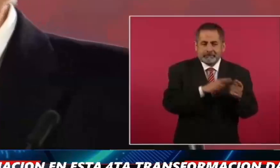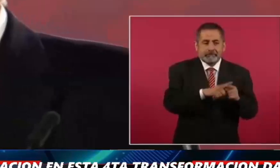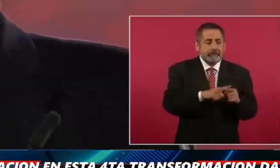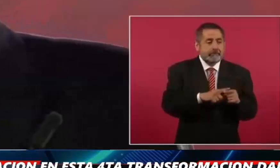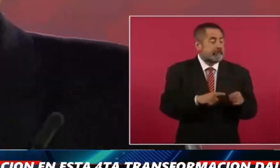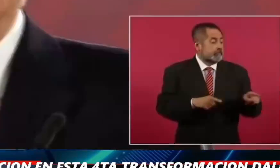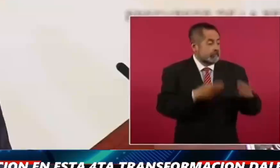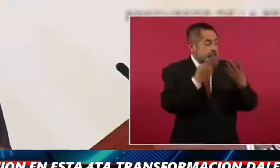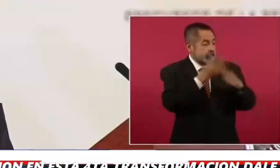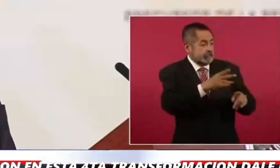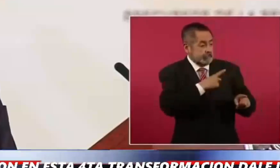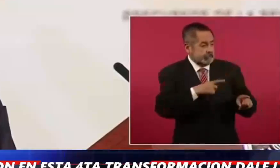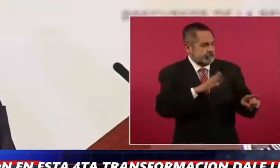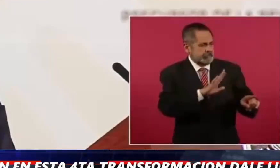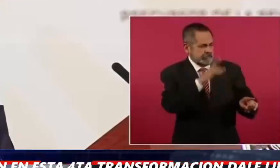privadas en deuda pública.